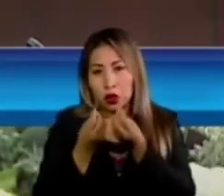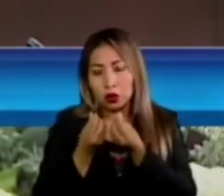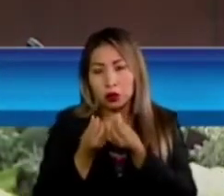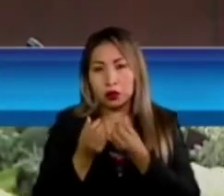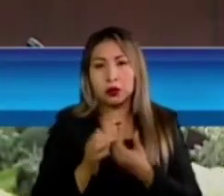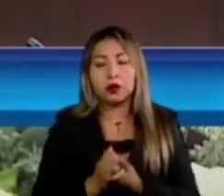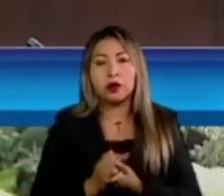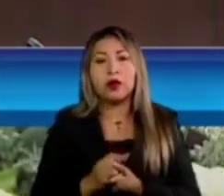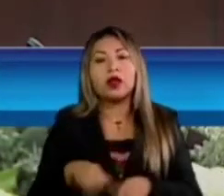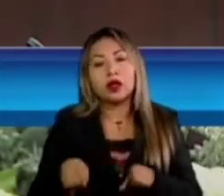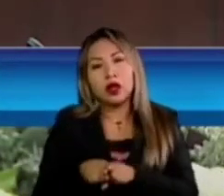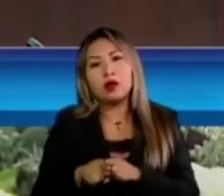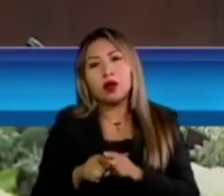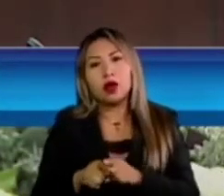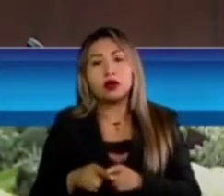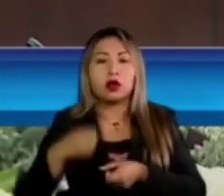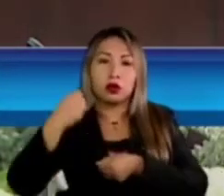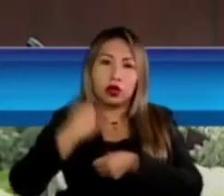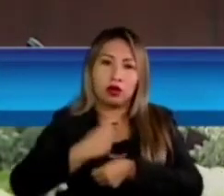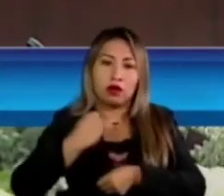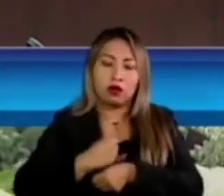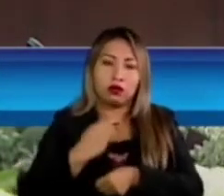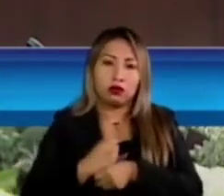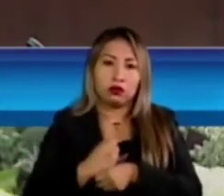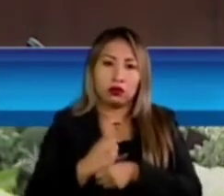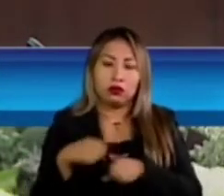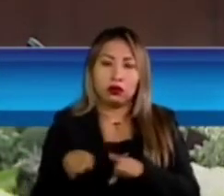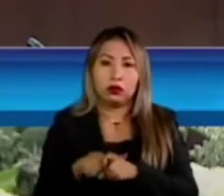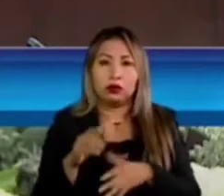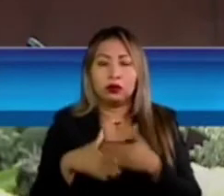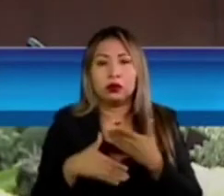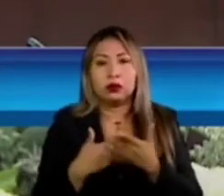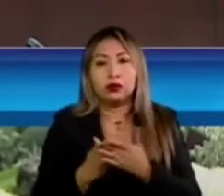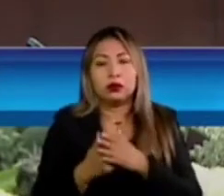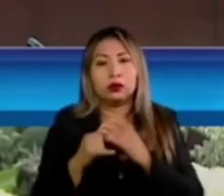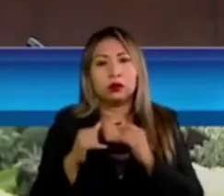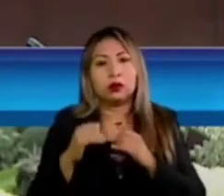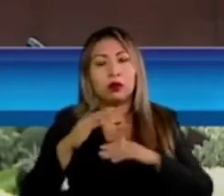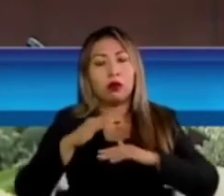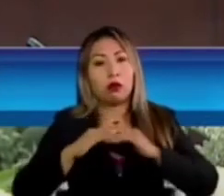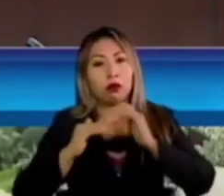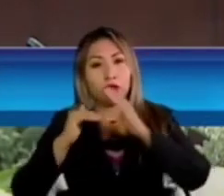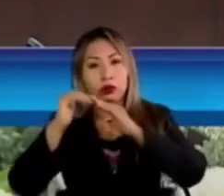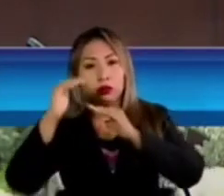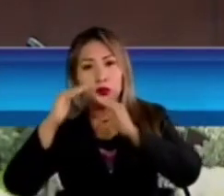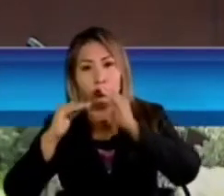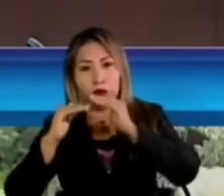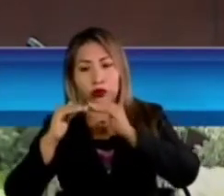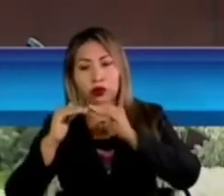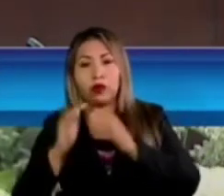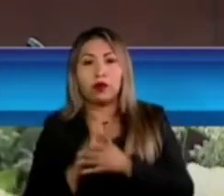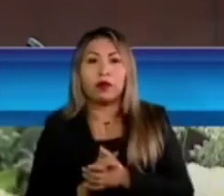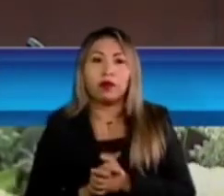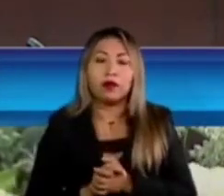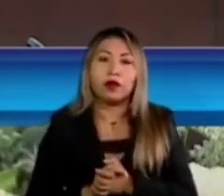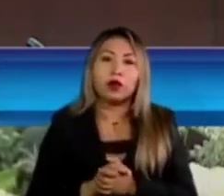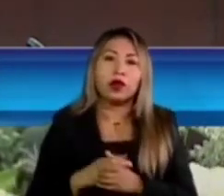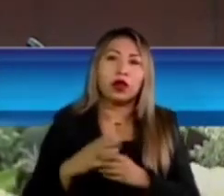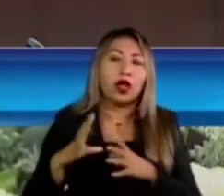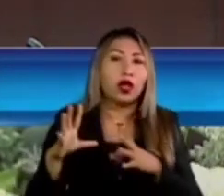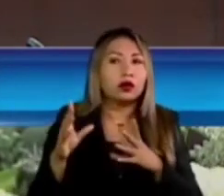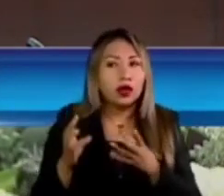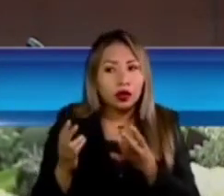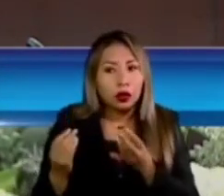empleos. Cabe destacar que la industria de la construcción empieza a dar muestras de